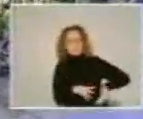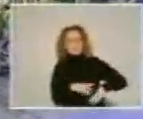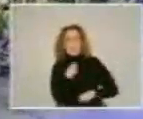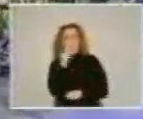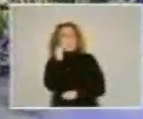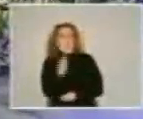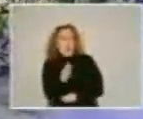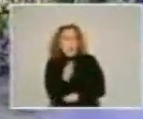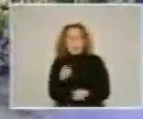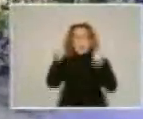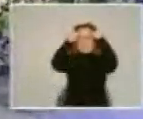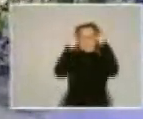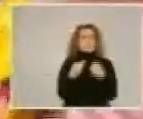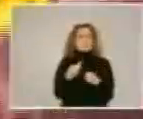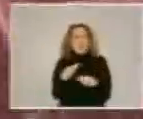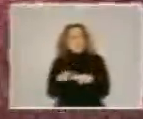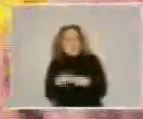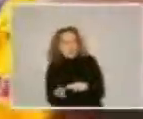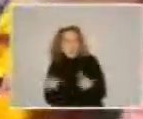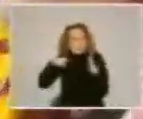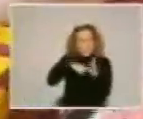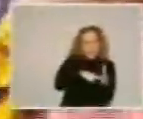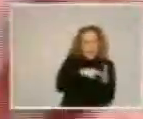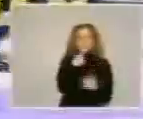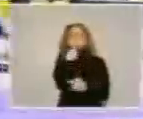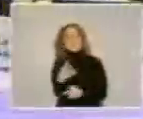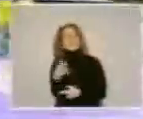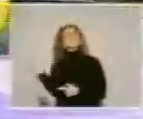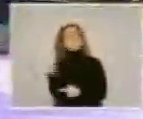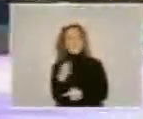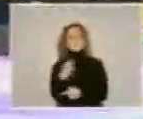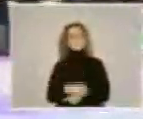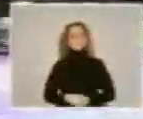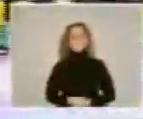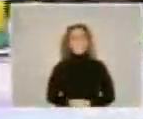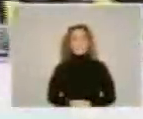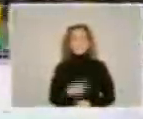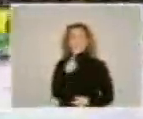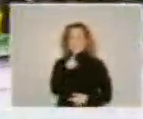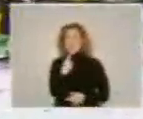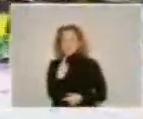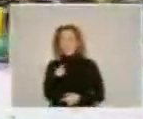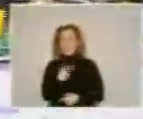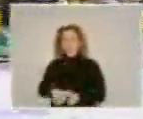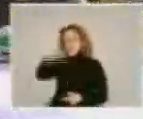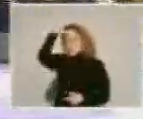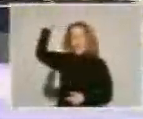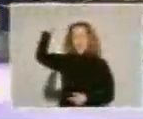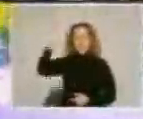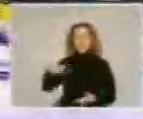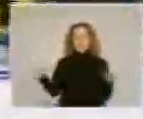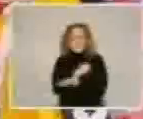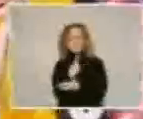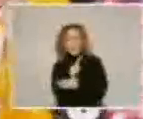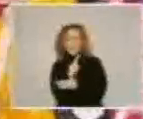sin estudios que en política enchufaron. Y te diré, diré que ya estoy harto que nos cuiden